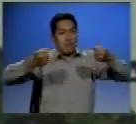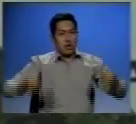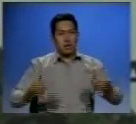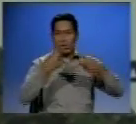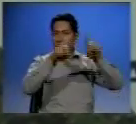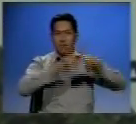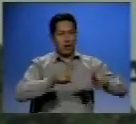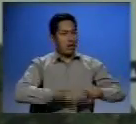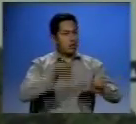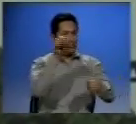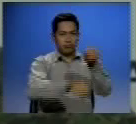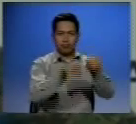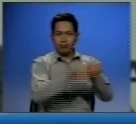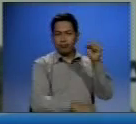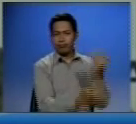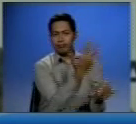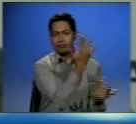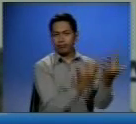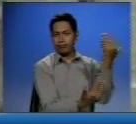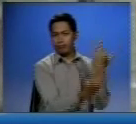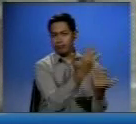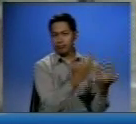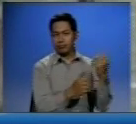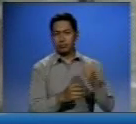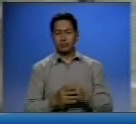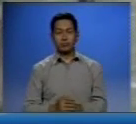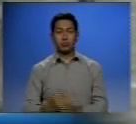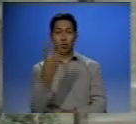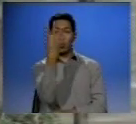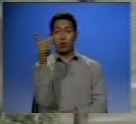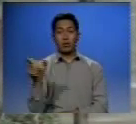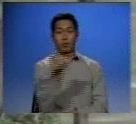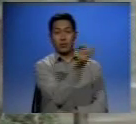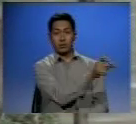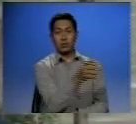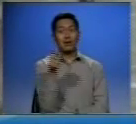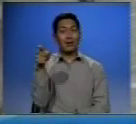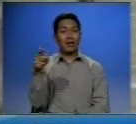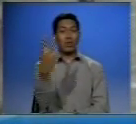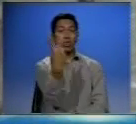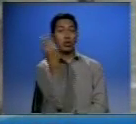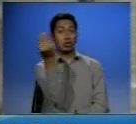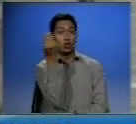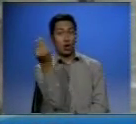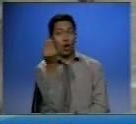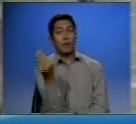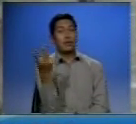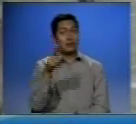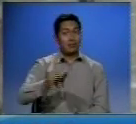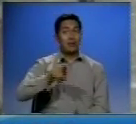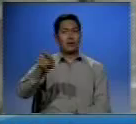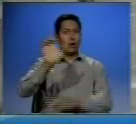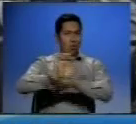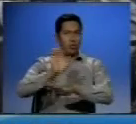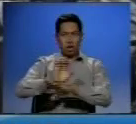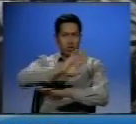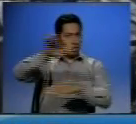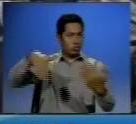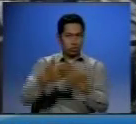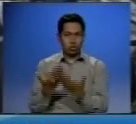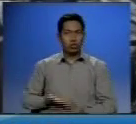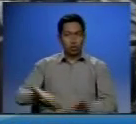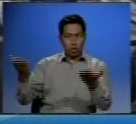de todos estos campamentos y todo lo que se encontró ahí. 4 personas, entre ellas 2 menores de edad, todos ecuatorianos,